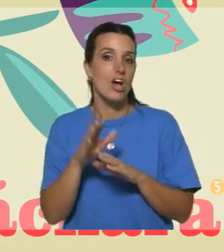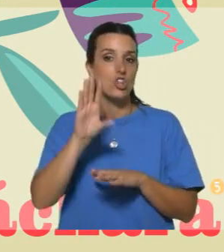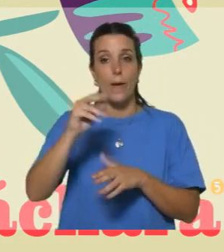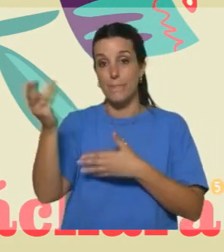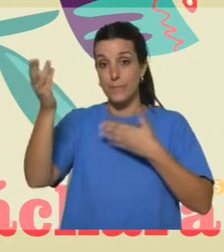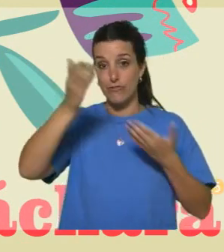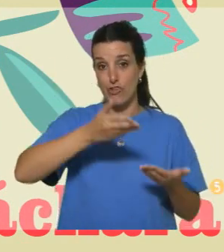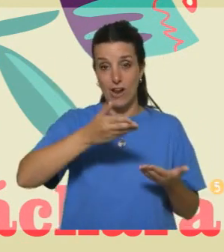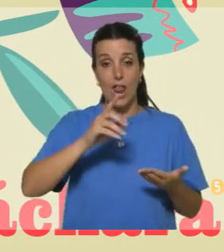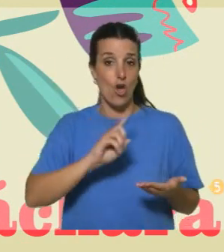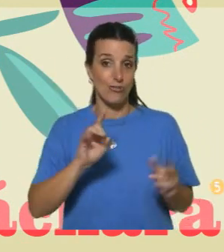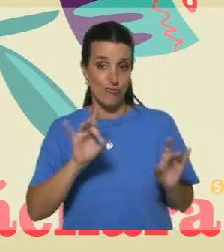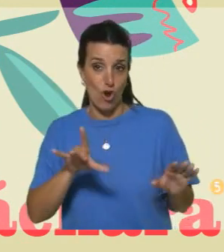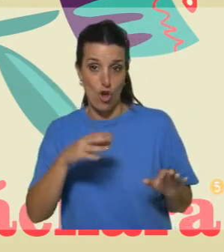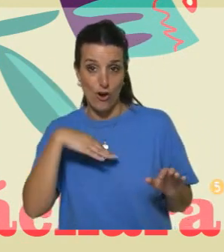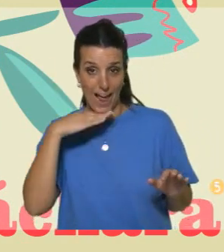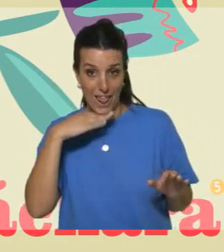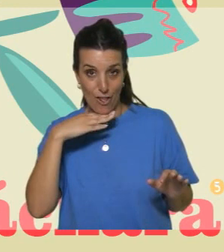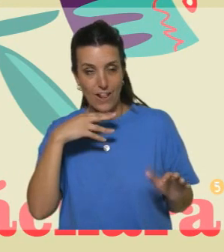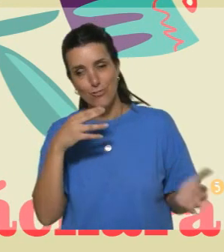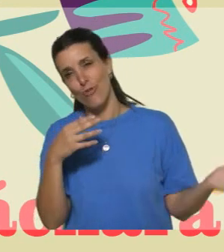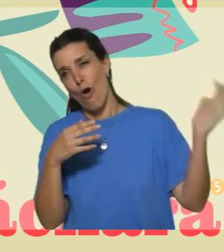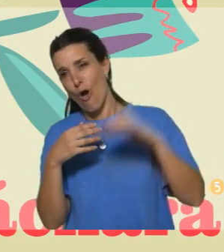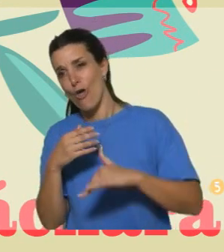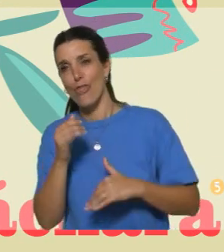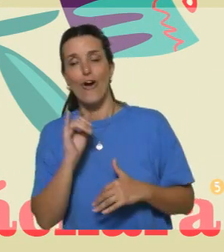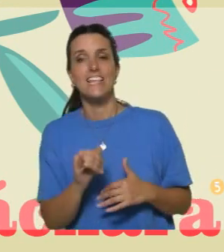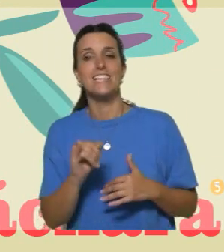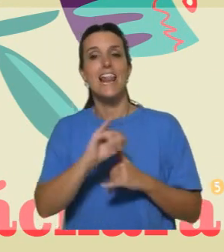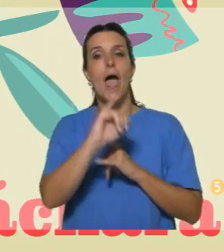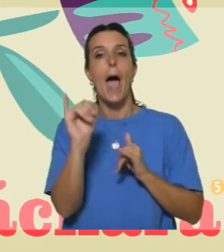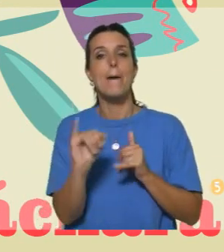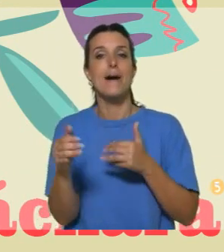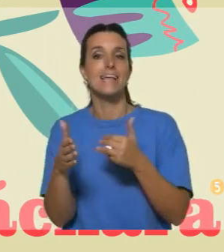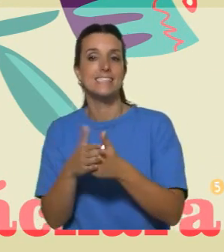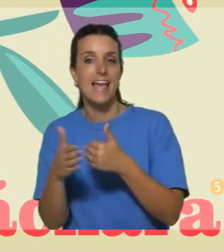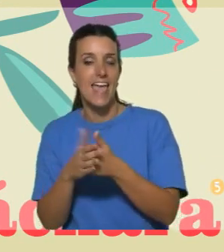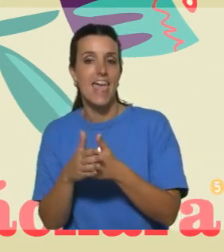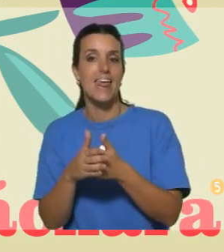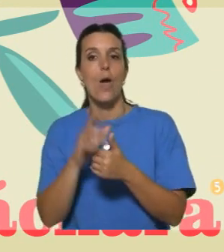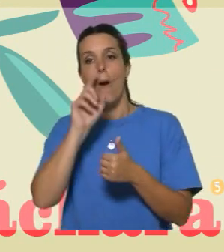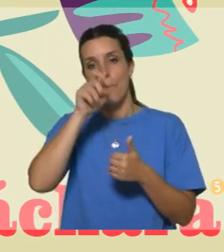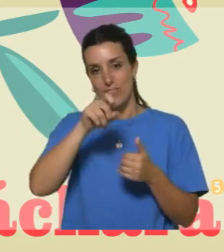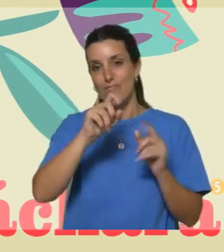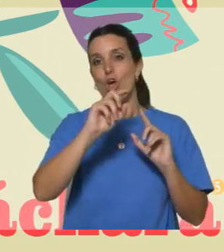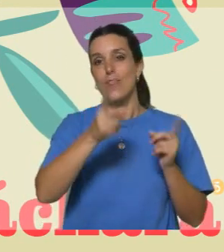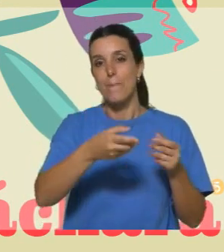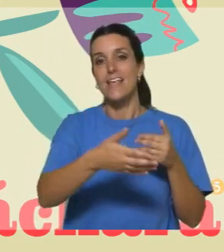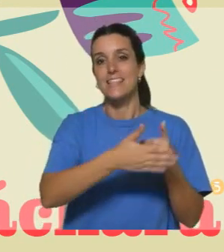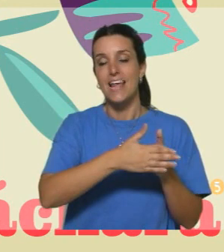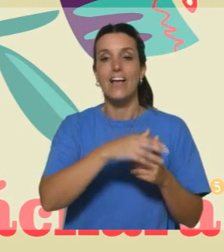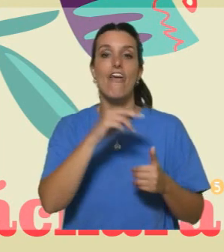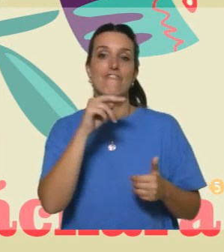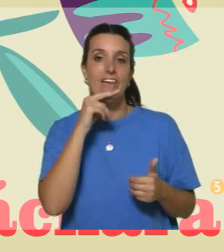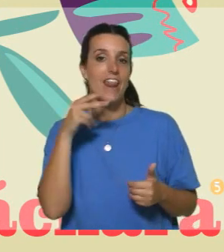la comunidad, porque no solamente los de Canelones. No. Fíjate que está La Paz muy cerquita. Y de Montevideo también. De Montevideo también. Es un viernes,